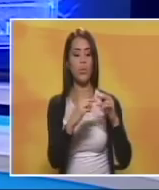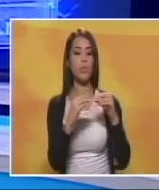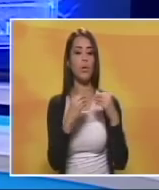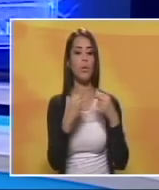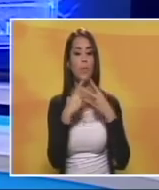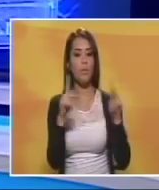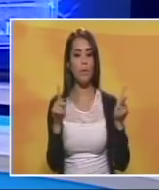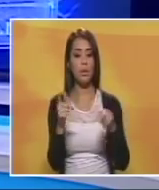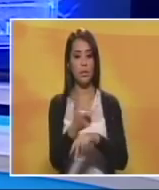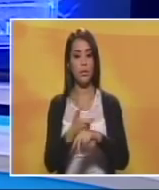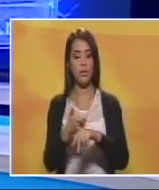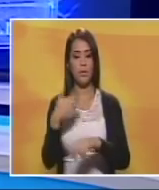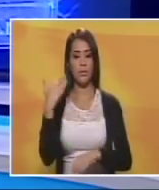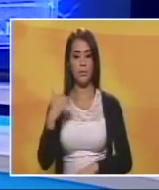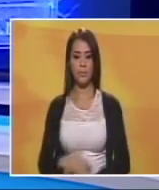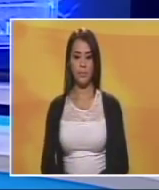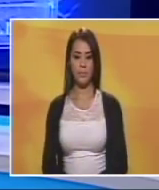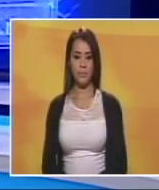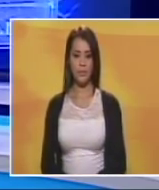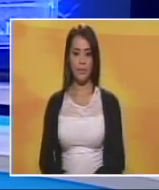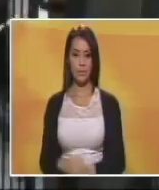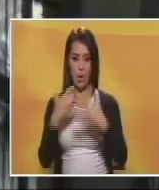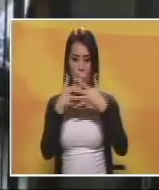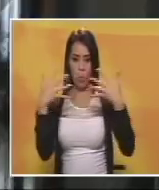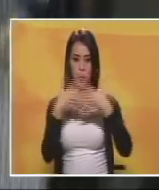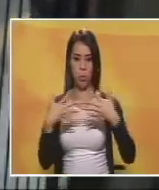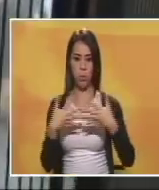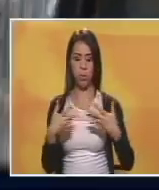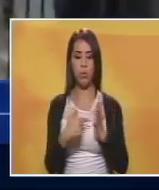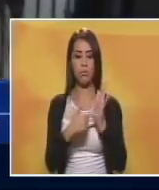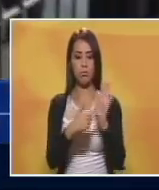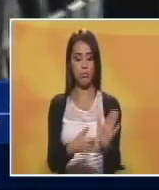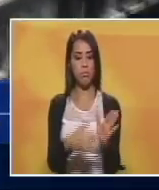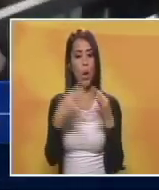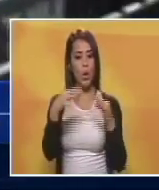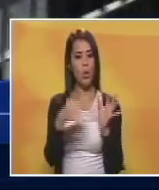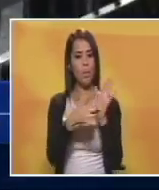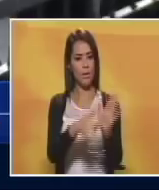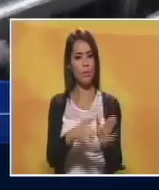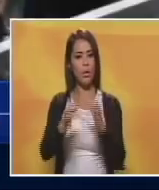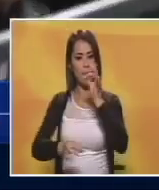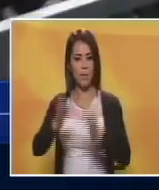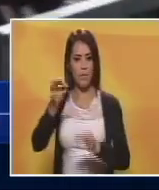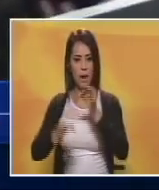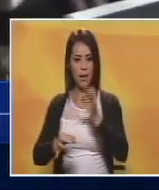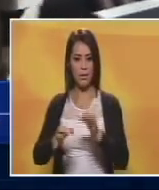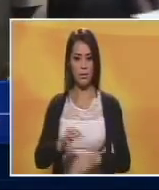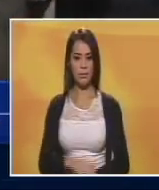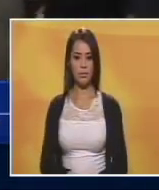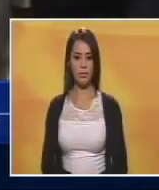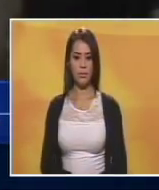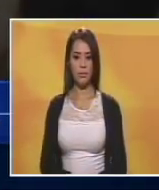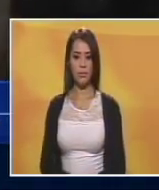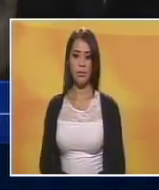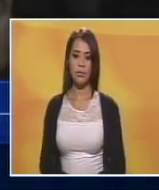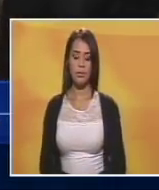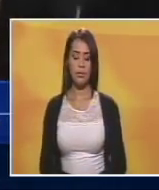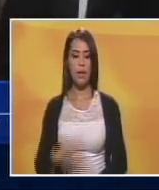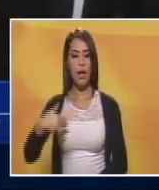los gobiernos kirchneristas. En un escrito presentado ante el juez Claudio Bonadio en tribunales de Comodoro